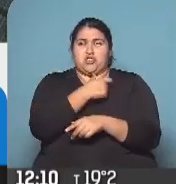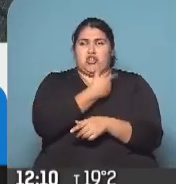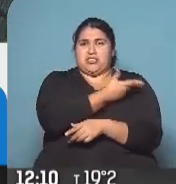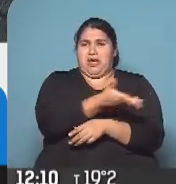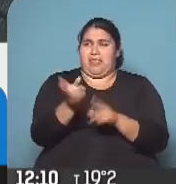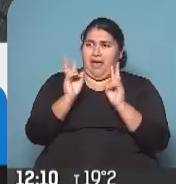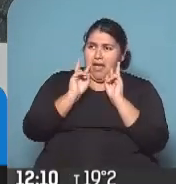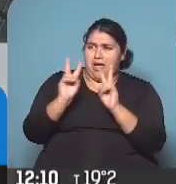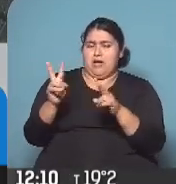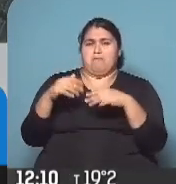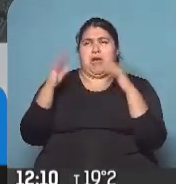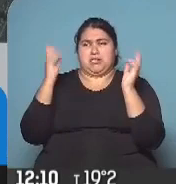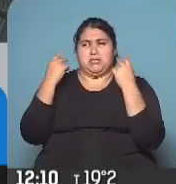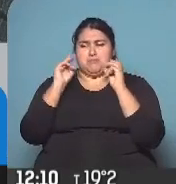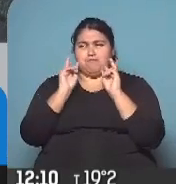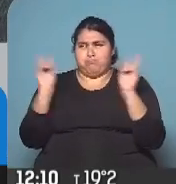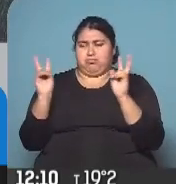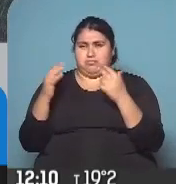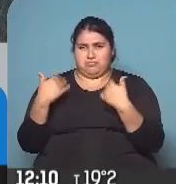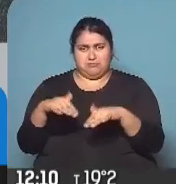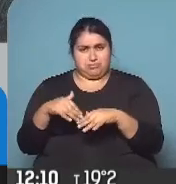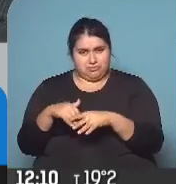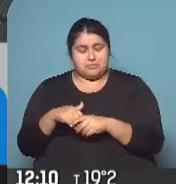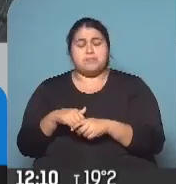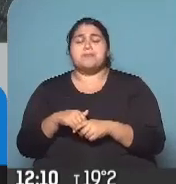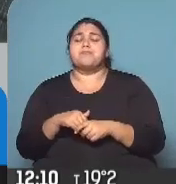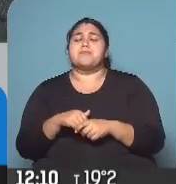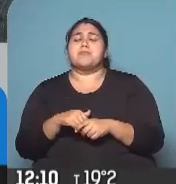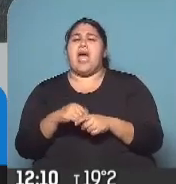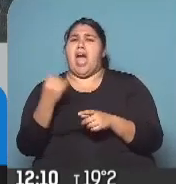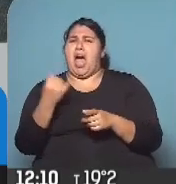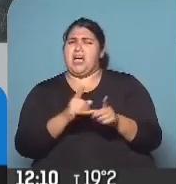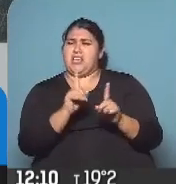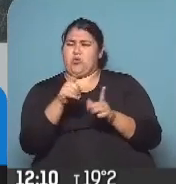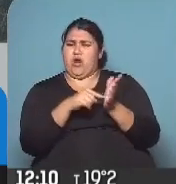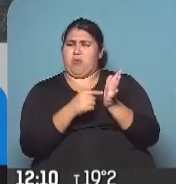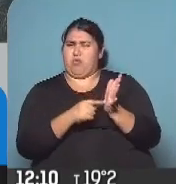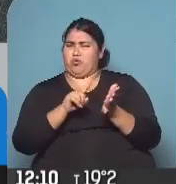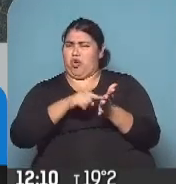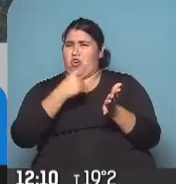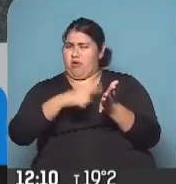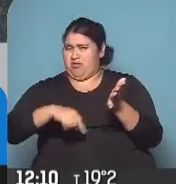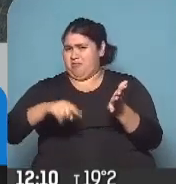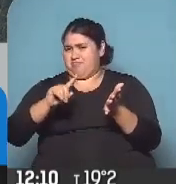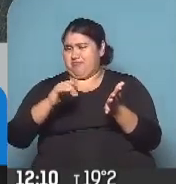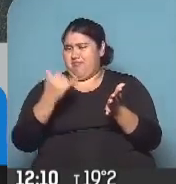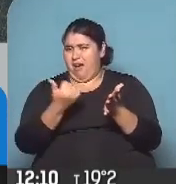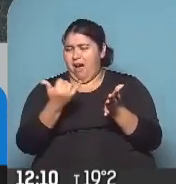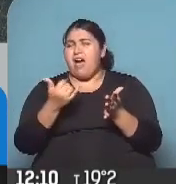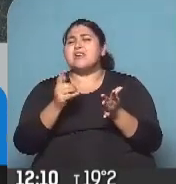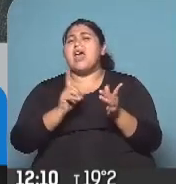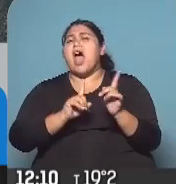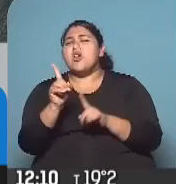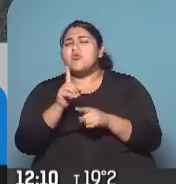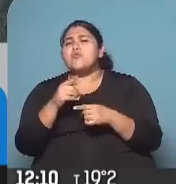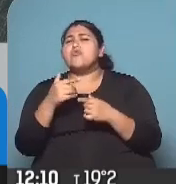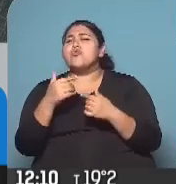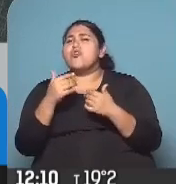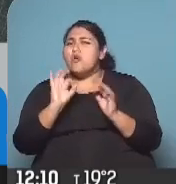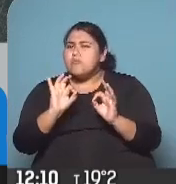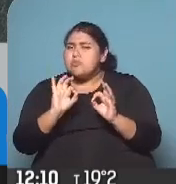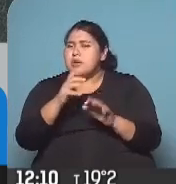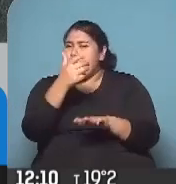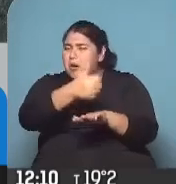hasta ahora. Y en este marco, sabiendo que hay nulidades pendientes, ¿están garantizadas, bueno, valga la redundancia, las garantías constitucionales de todos los